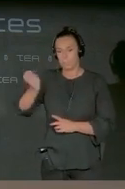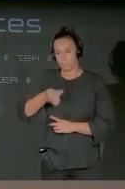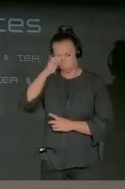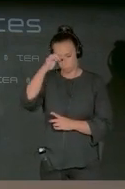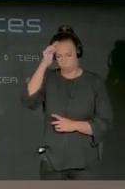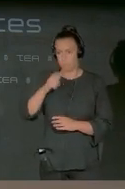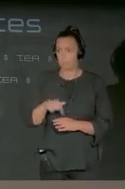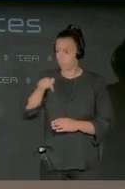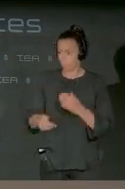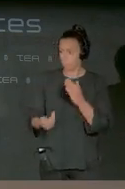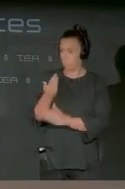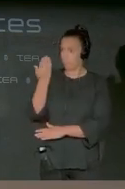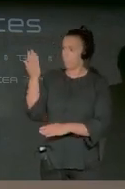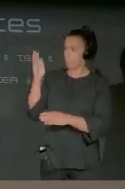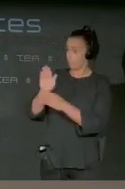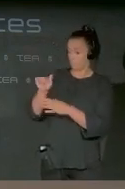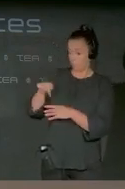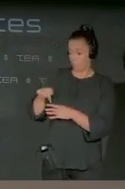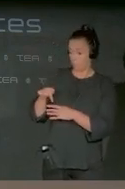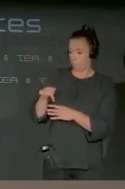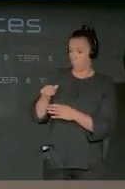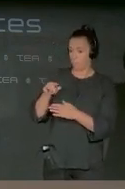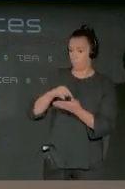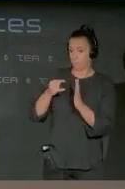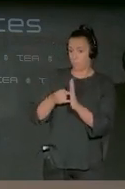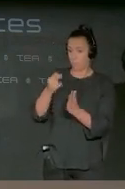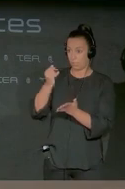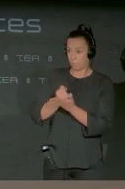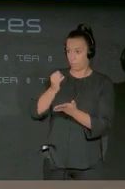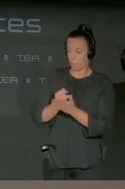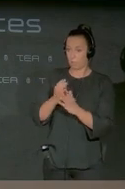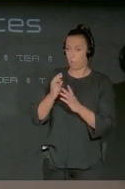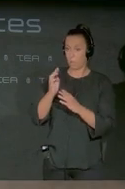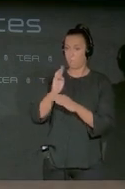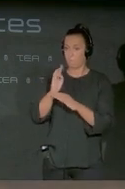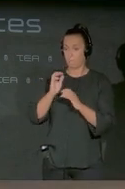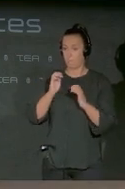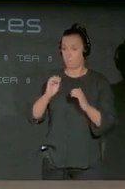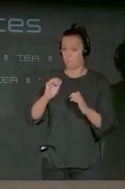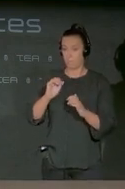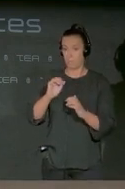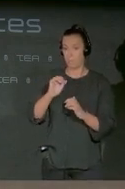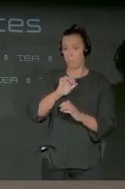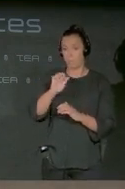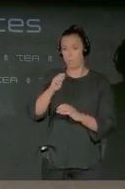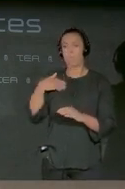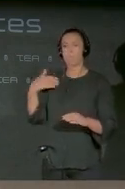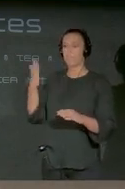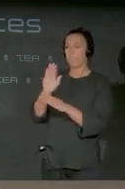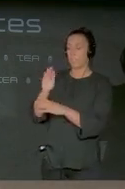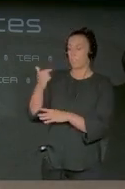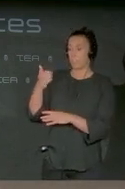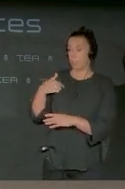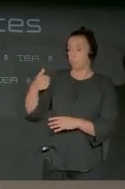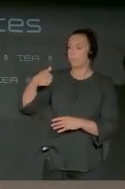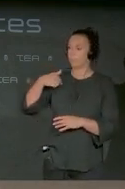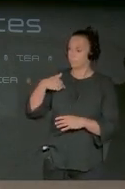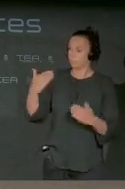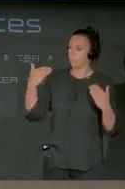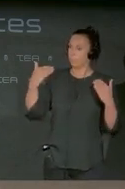se ha presentado, mismamente esta mañana, el proyecto piloto del Parlamento Europeo Entendiendo el valor del videojuego a la sociedad europea, que yo mismo impulsé.